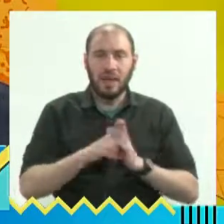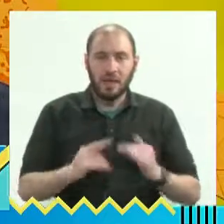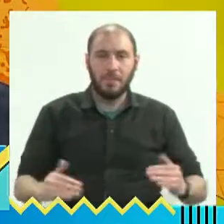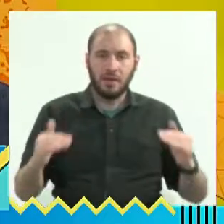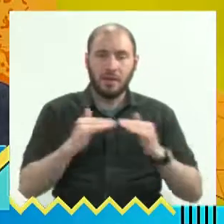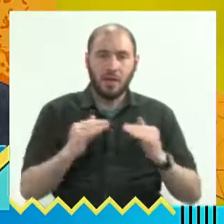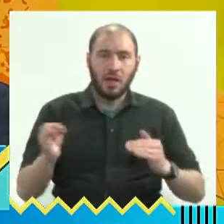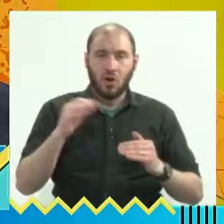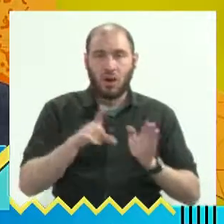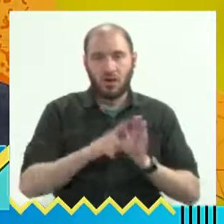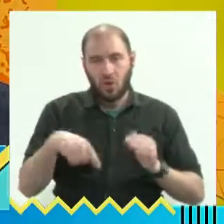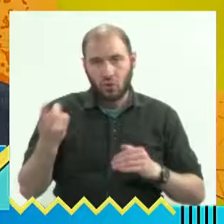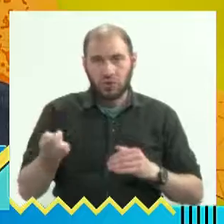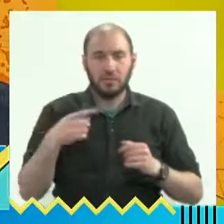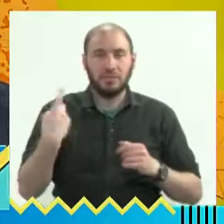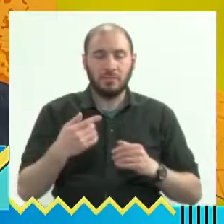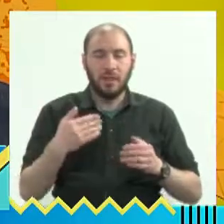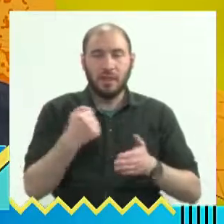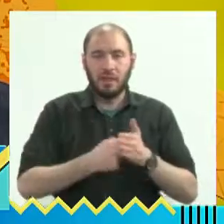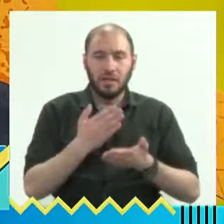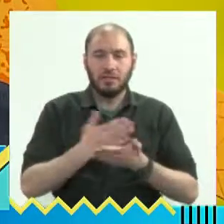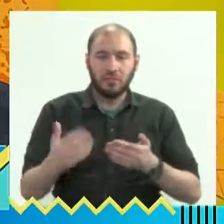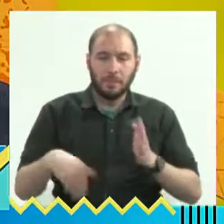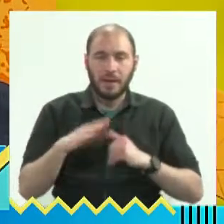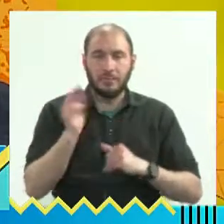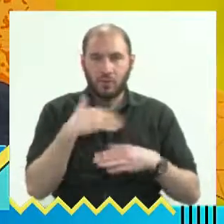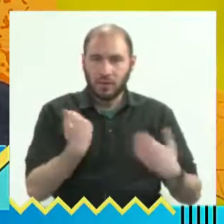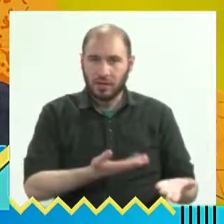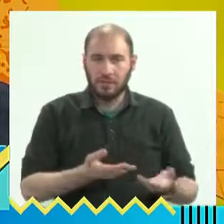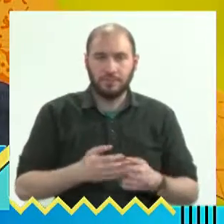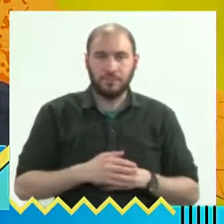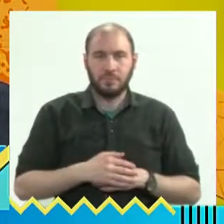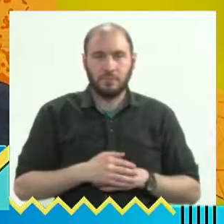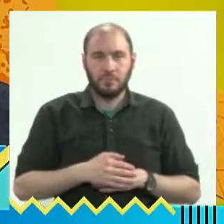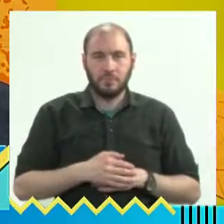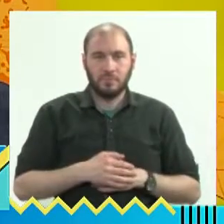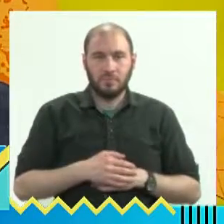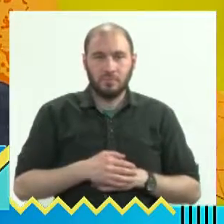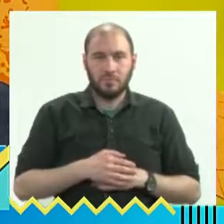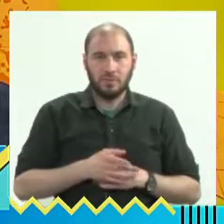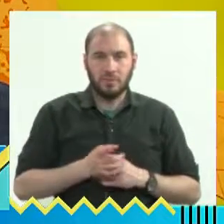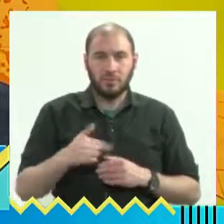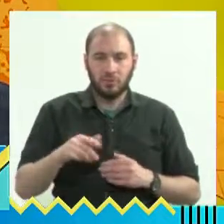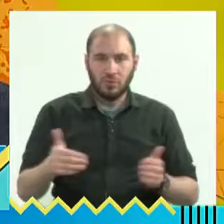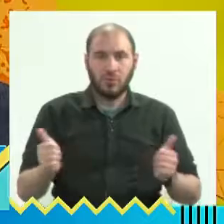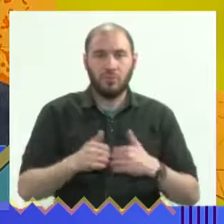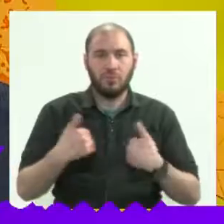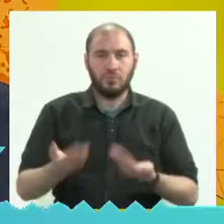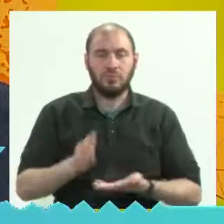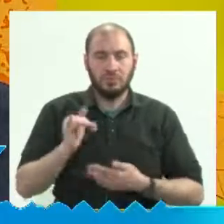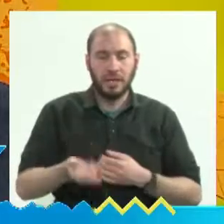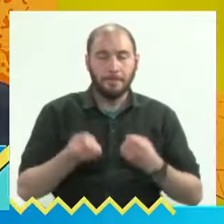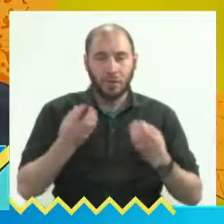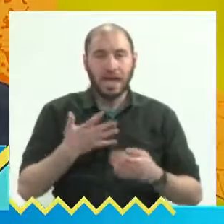paridad o con cualquier otra ley, siempre que sea por pelear por más derechos para las mujeres, vamos a acompañar,